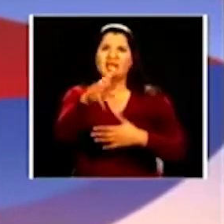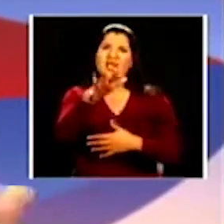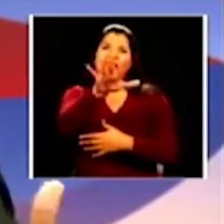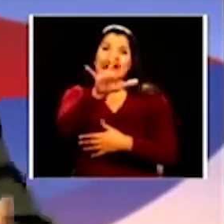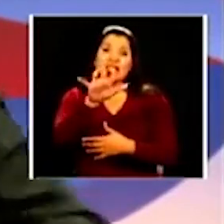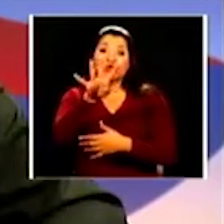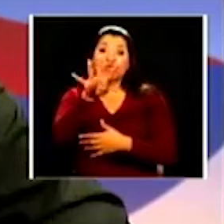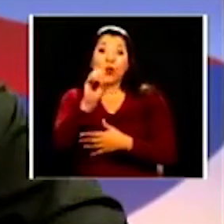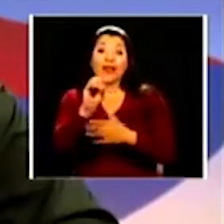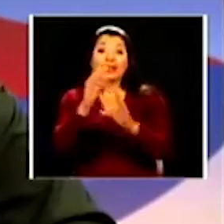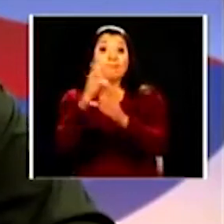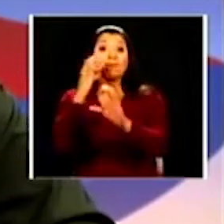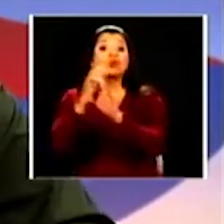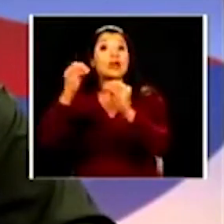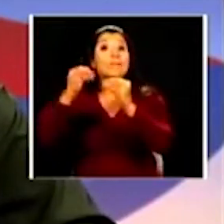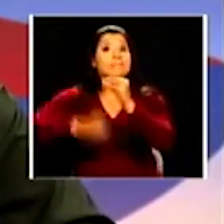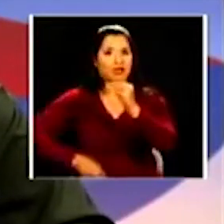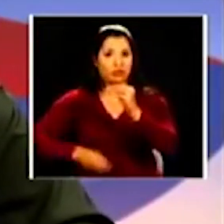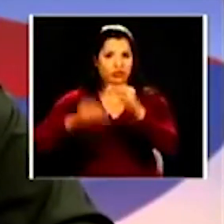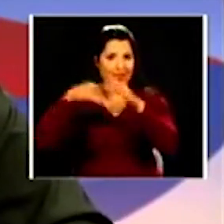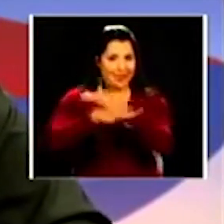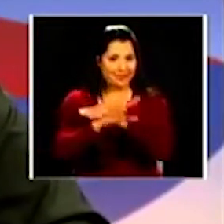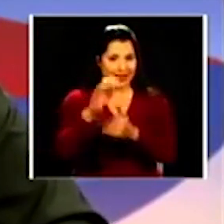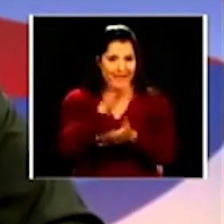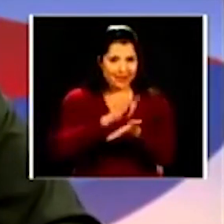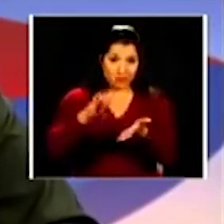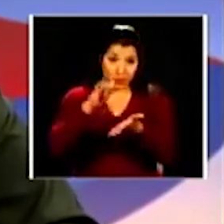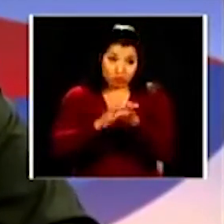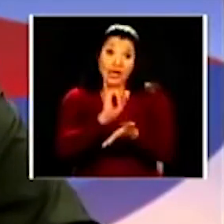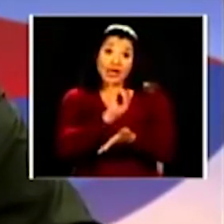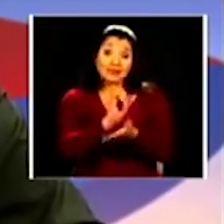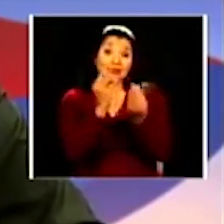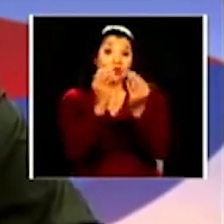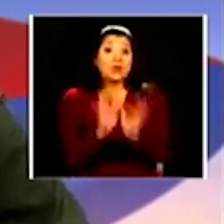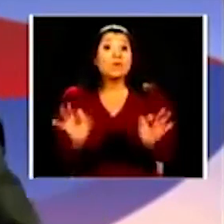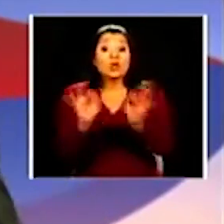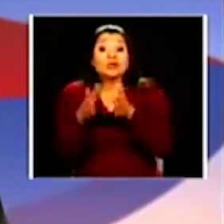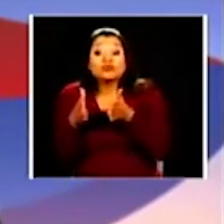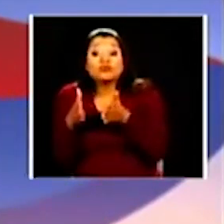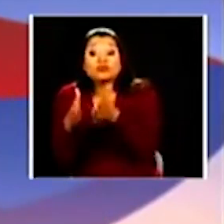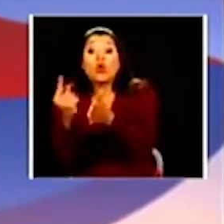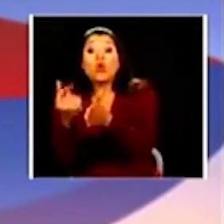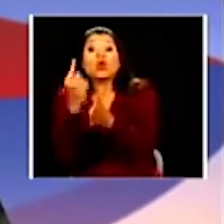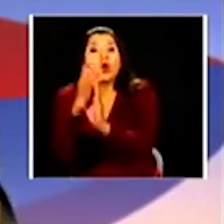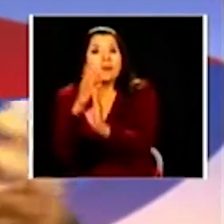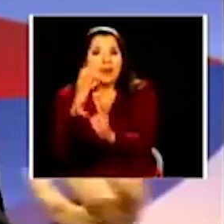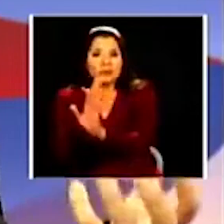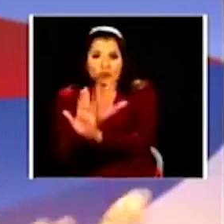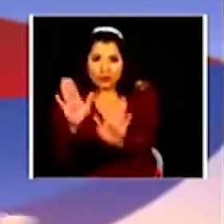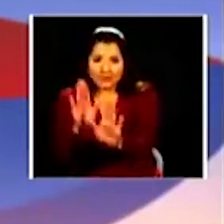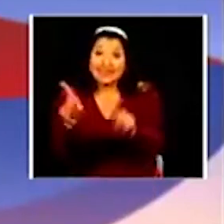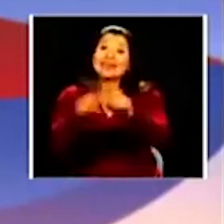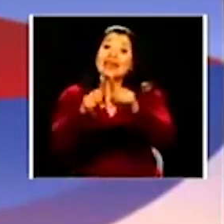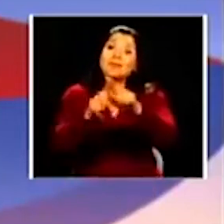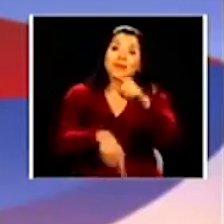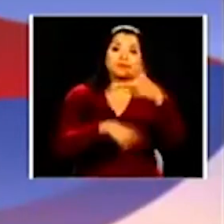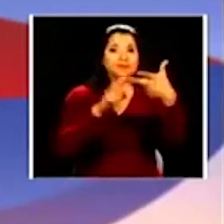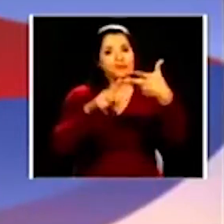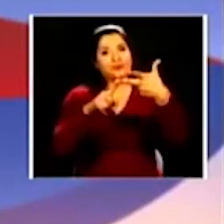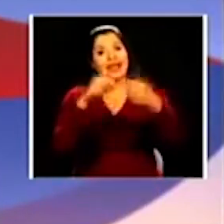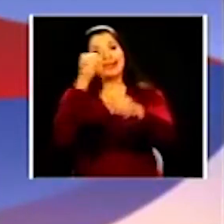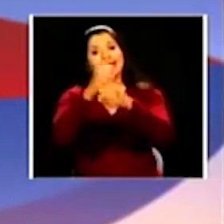Así que es importante ese tema de la sectorización y también el tema del teletrabajo. Eso nos va a ayudar en conjunto a crear